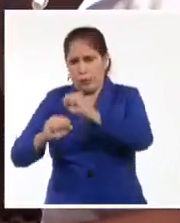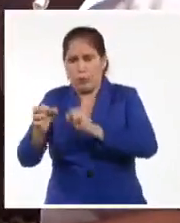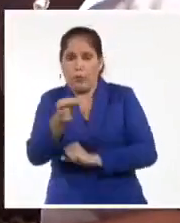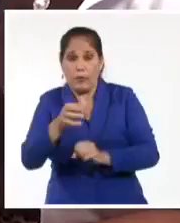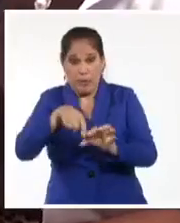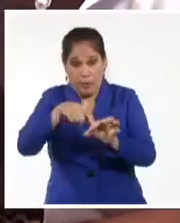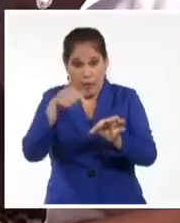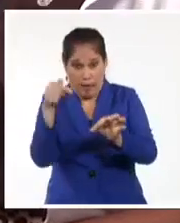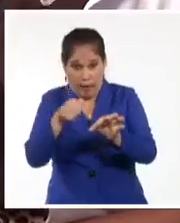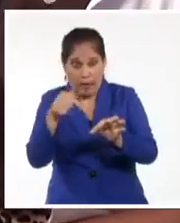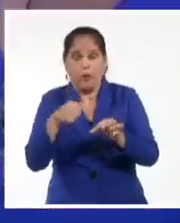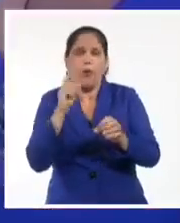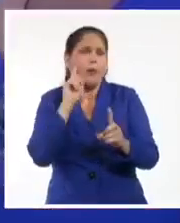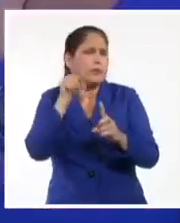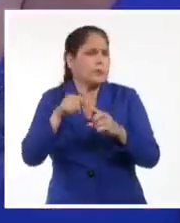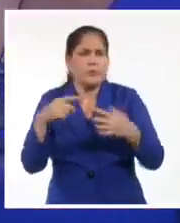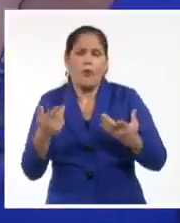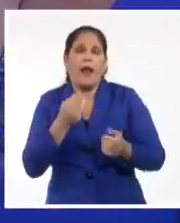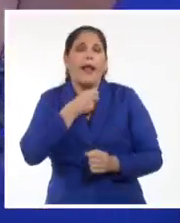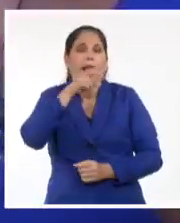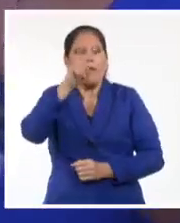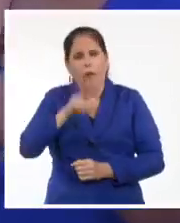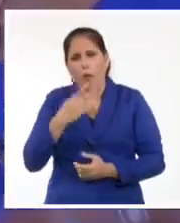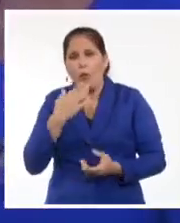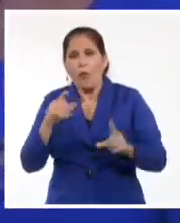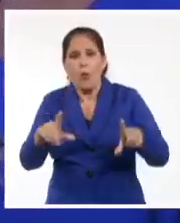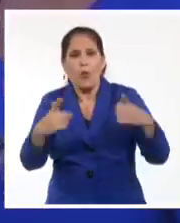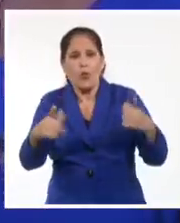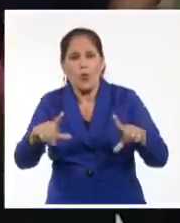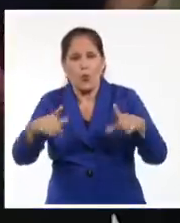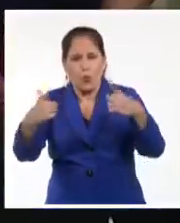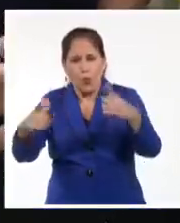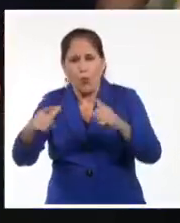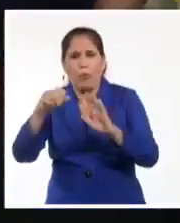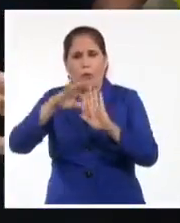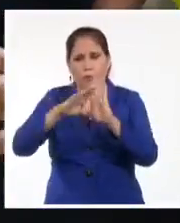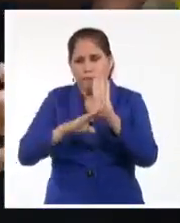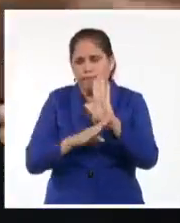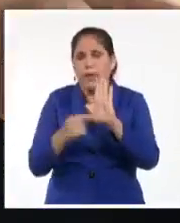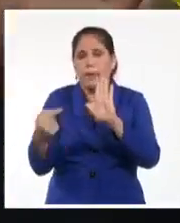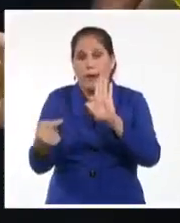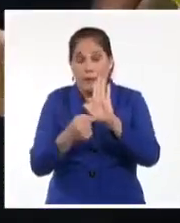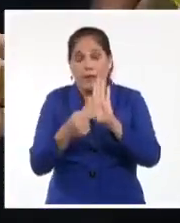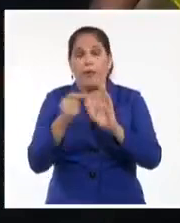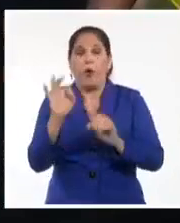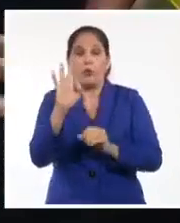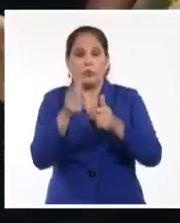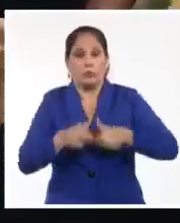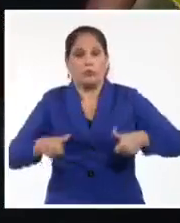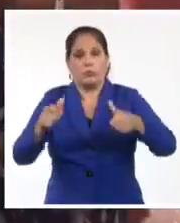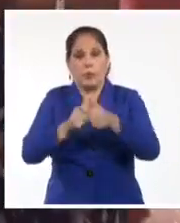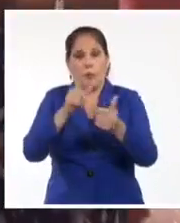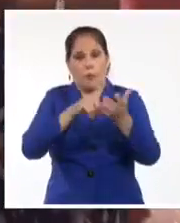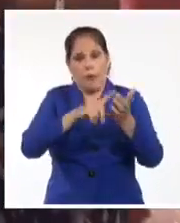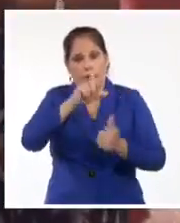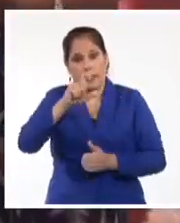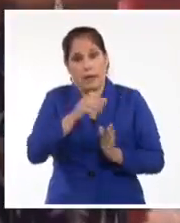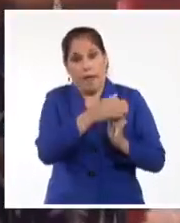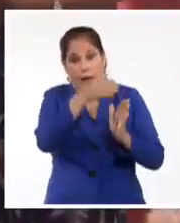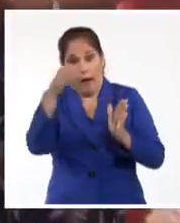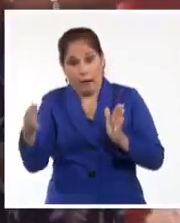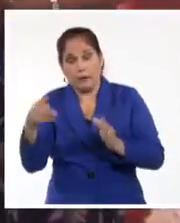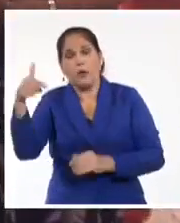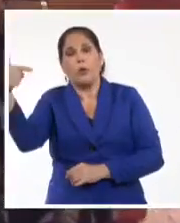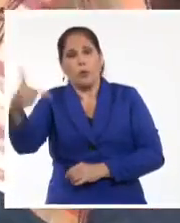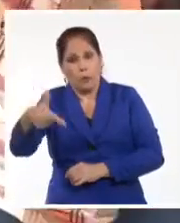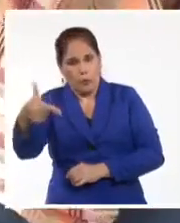municipio especial tiene el propósito de evaluar el estado de cumplimiento de los conceptos, ideas y directrices del octavo congreso y se extenderá hasta el